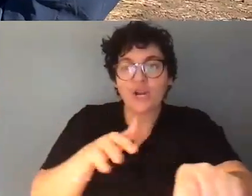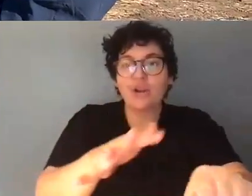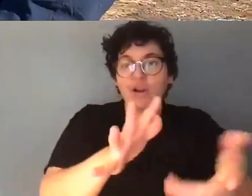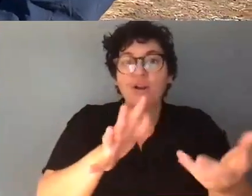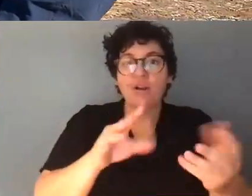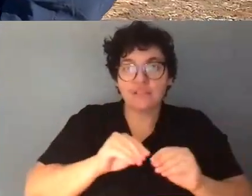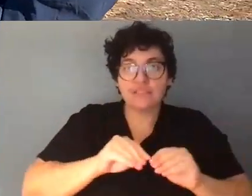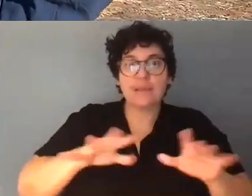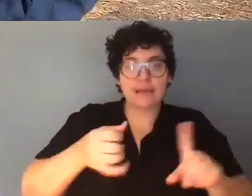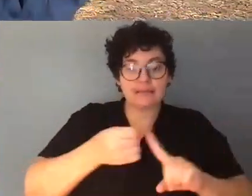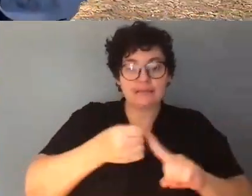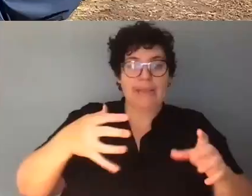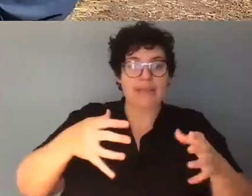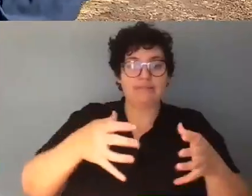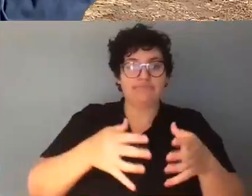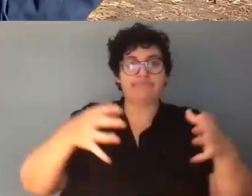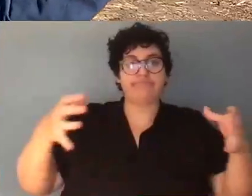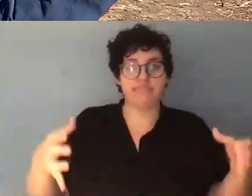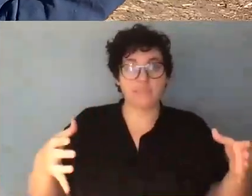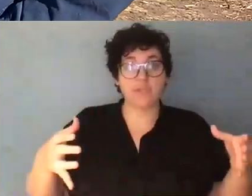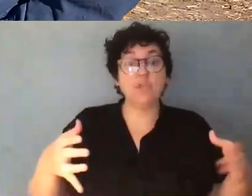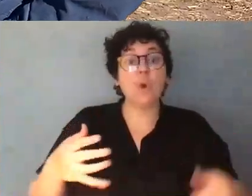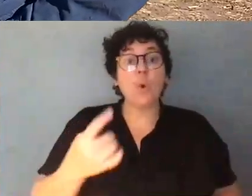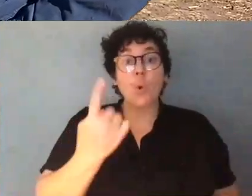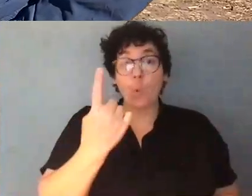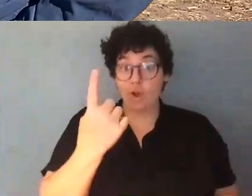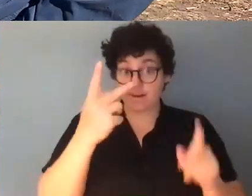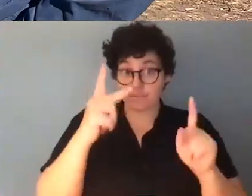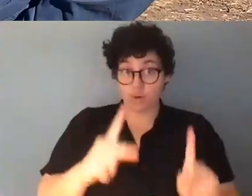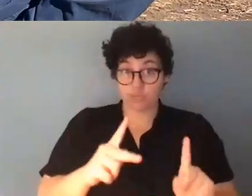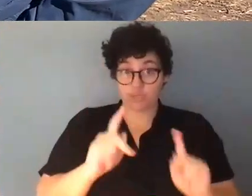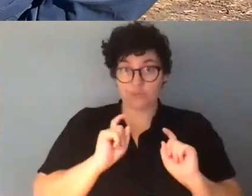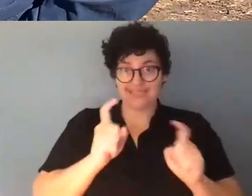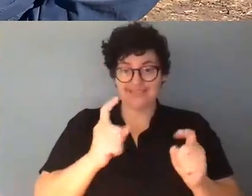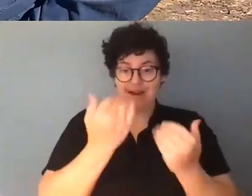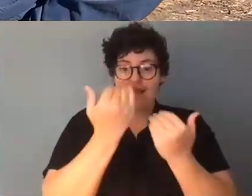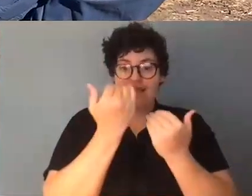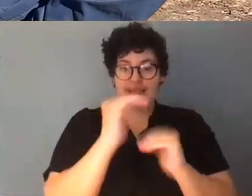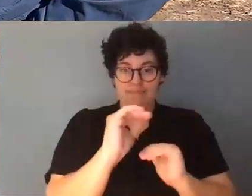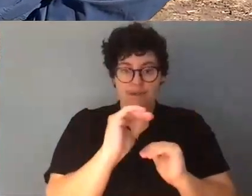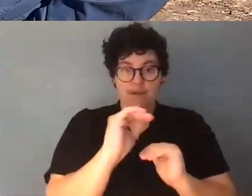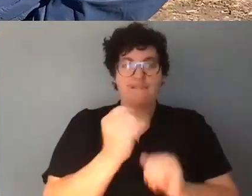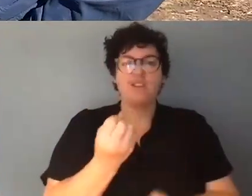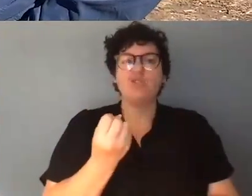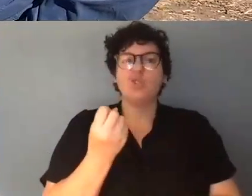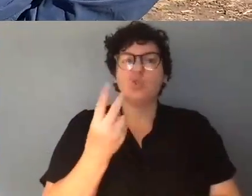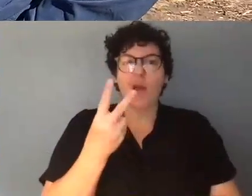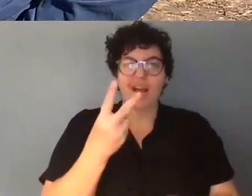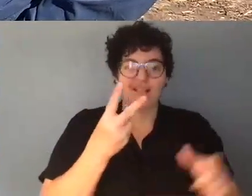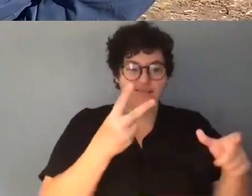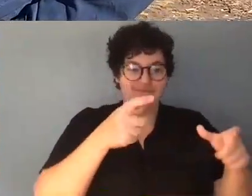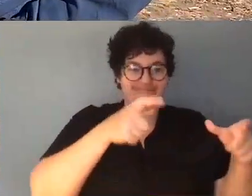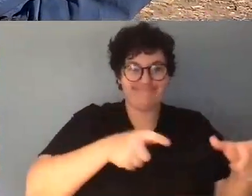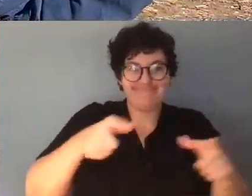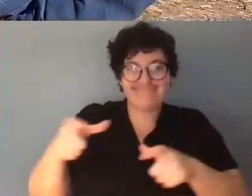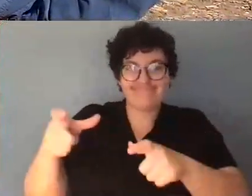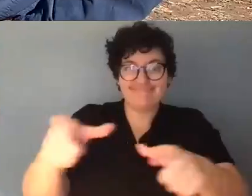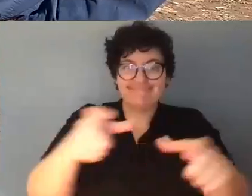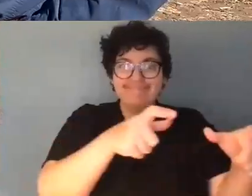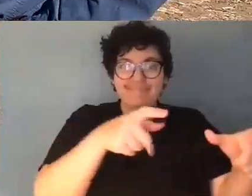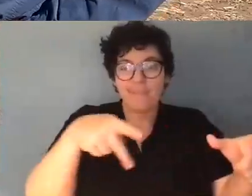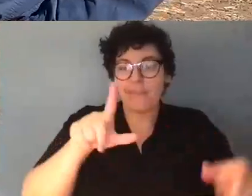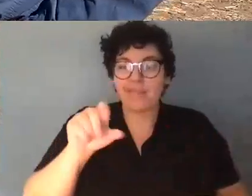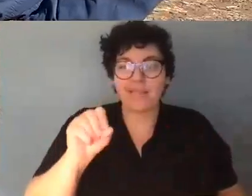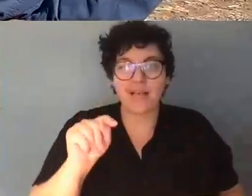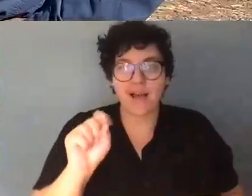Hay limitantes, por ejemplo, una persona no puede tener más de 12 mangueras, la limitante es hasta 12 mangueras, para darle